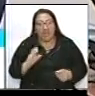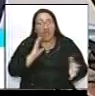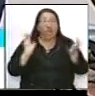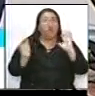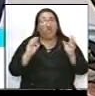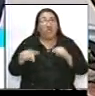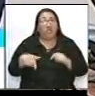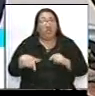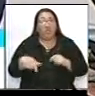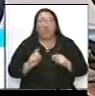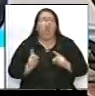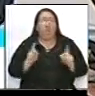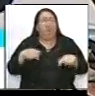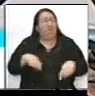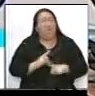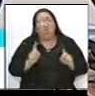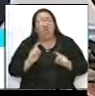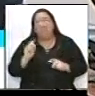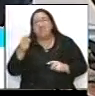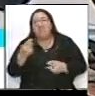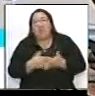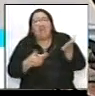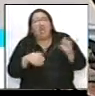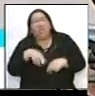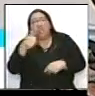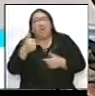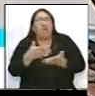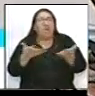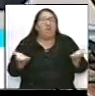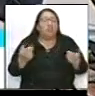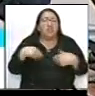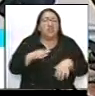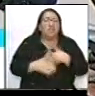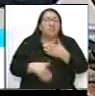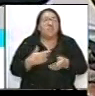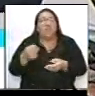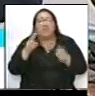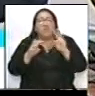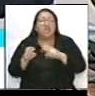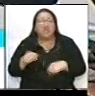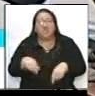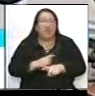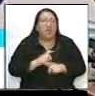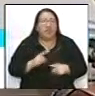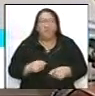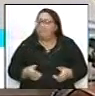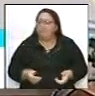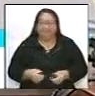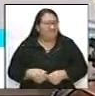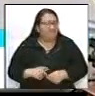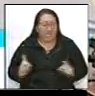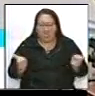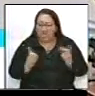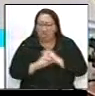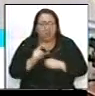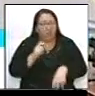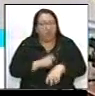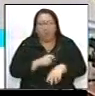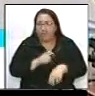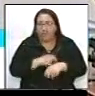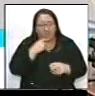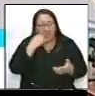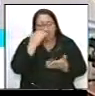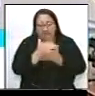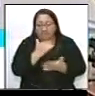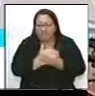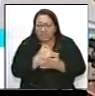decir de que no, nosotros es otra cosa, ya estaba avanzada la investigación y acá no. En ningún momento en el argumento acá que